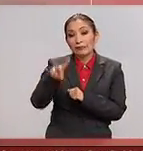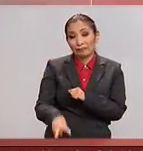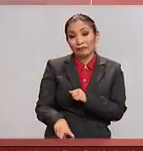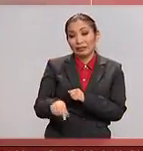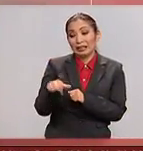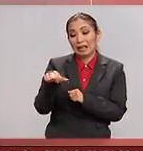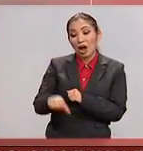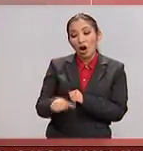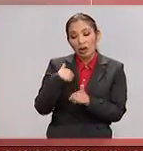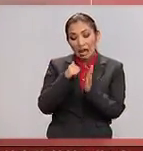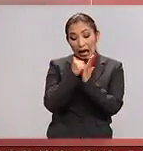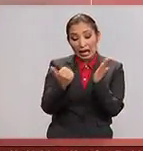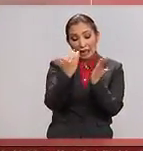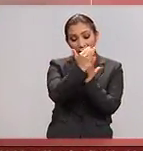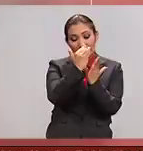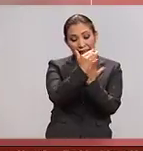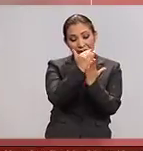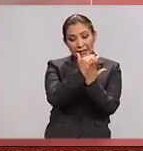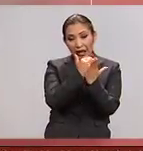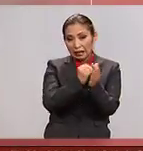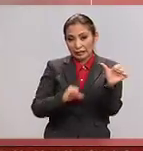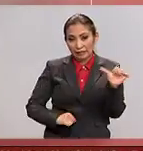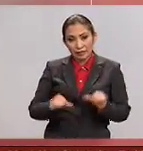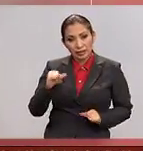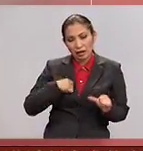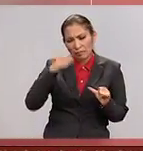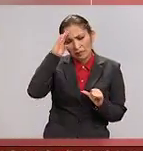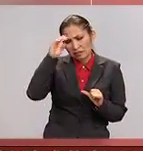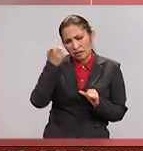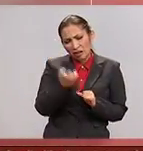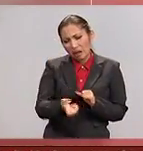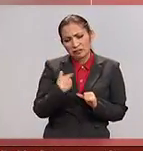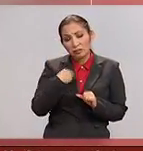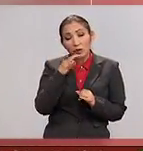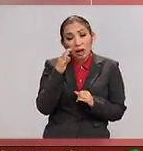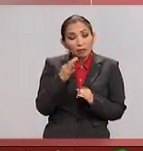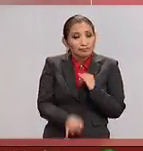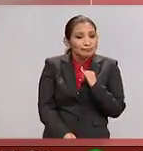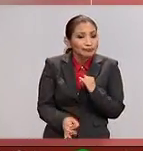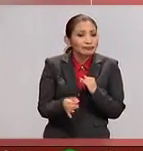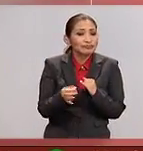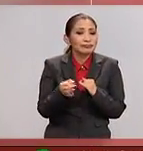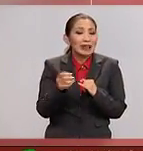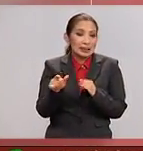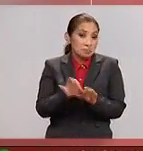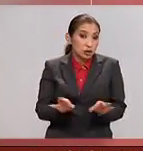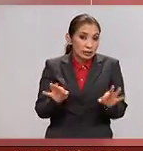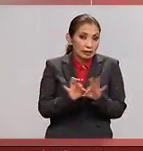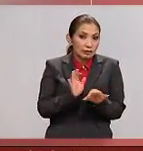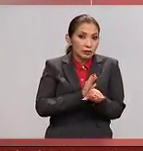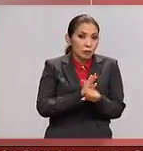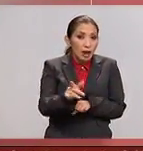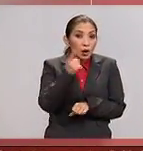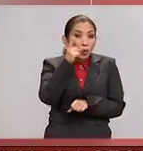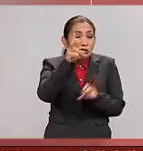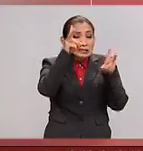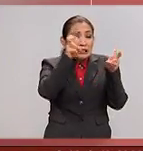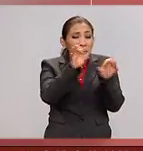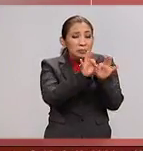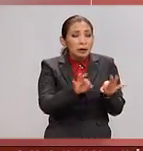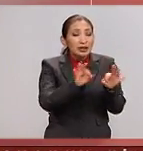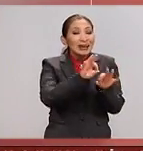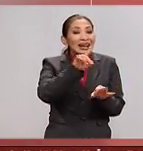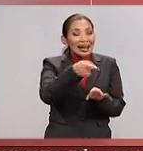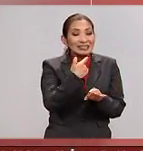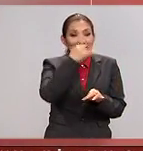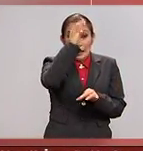la agenda que tiene el Papa no hace pensar esto, porque finalmente lo que es importante, uno de los temas importantes